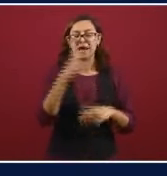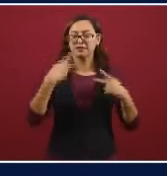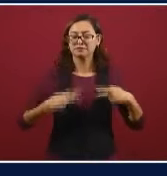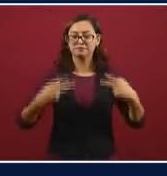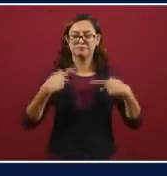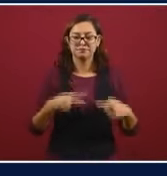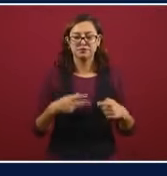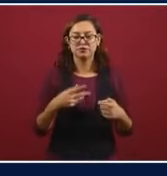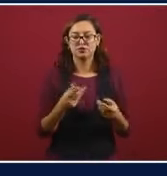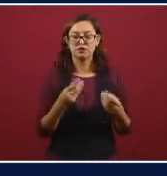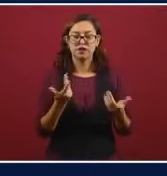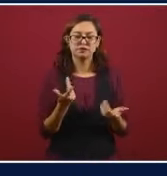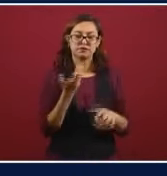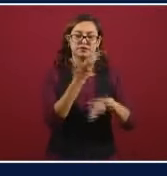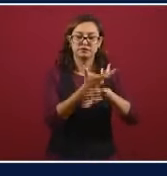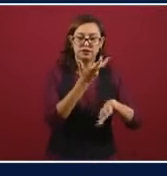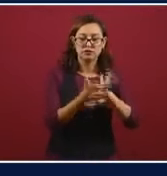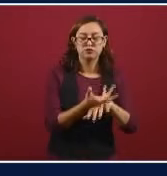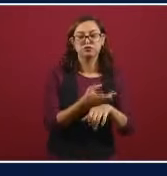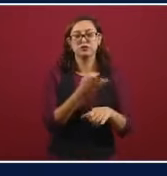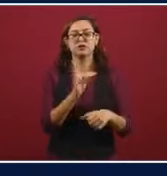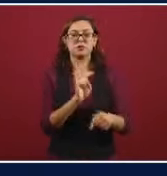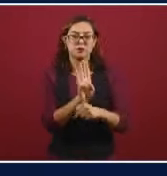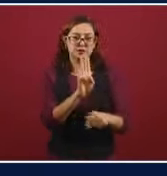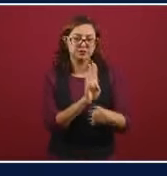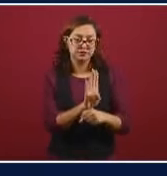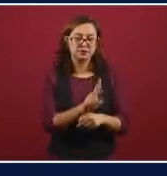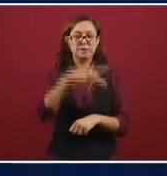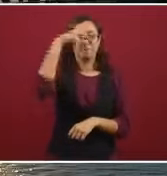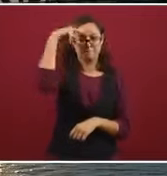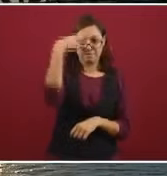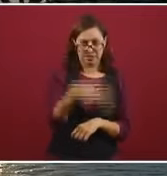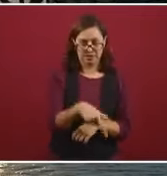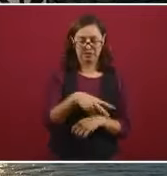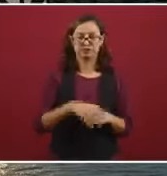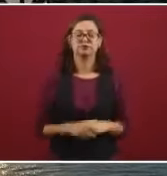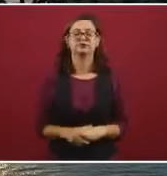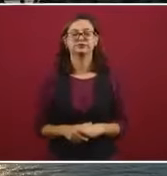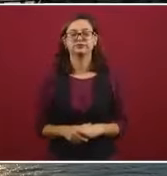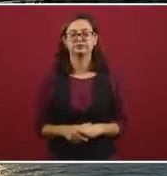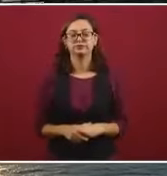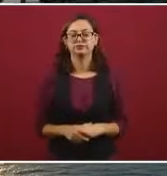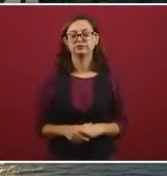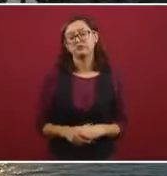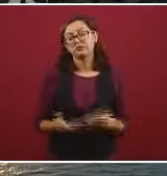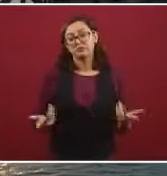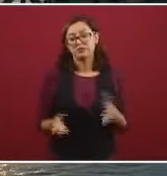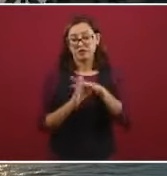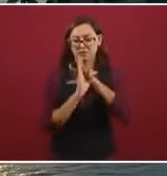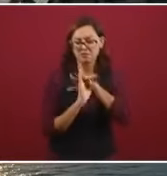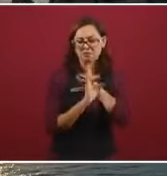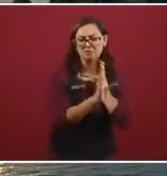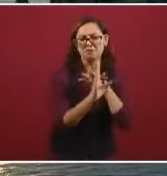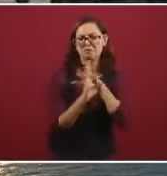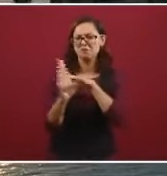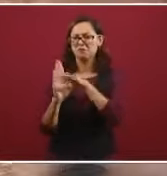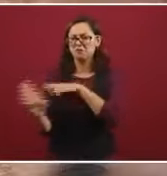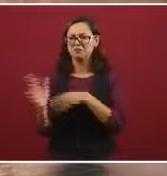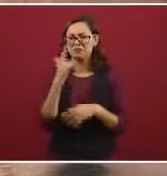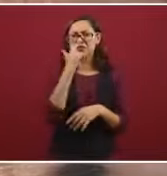Estados Unidos, Brasil y México. La migración es un fenómeno originado por diversos